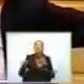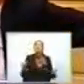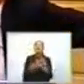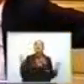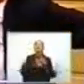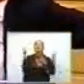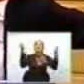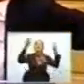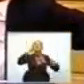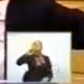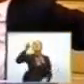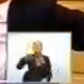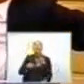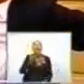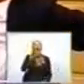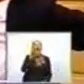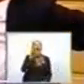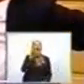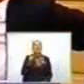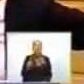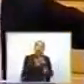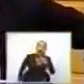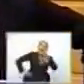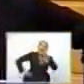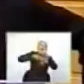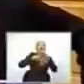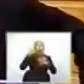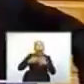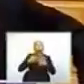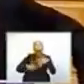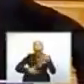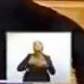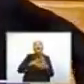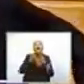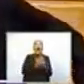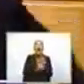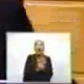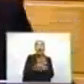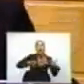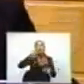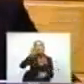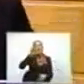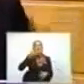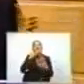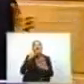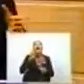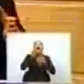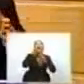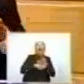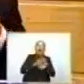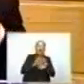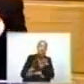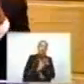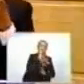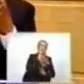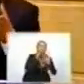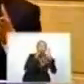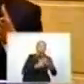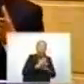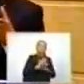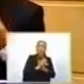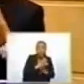del doctor Arias, entonces le puso al proyecto que dizque Agro Ingreso Seguro. Cuando empezaba una etapa